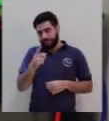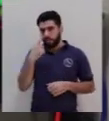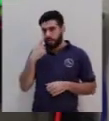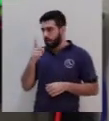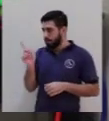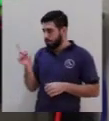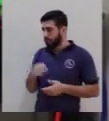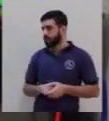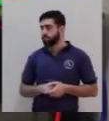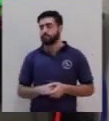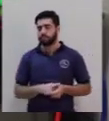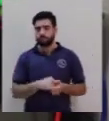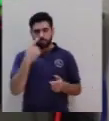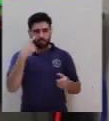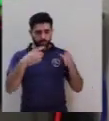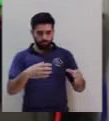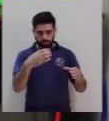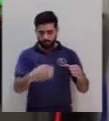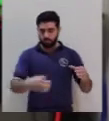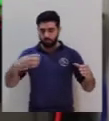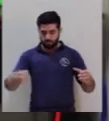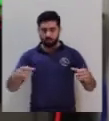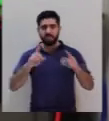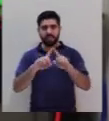botella. En este caso, la vamos a cortar